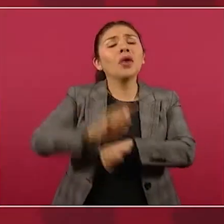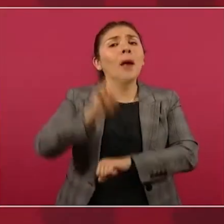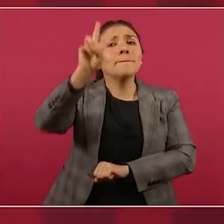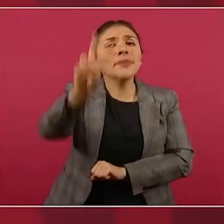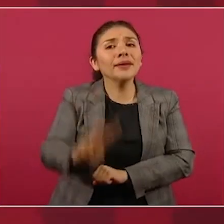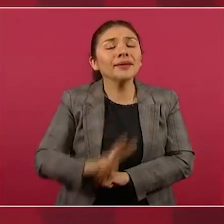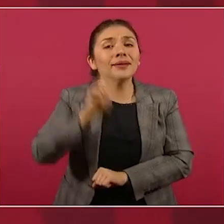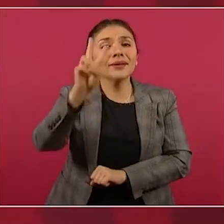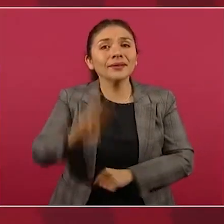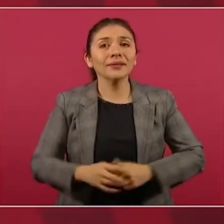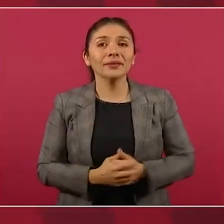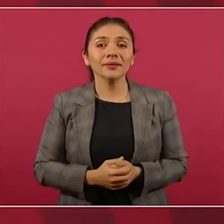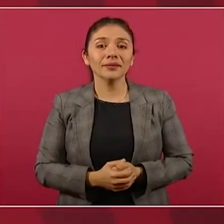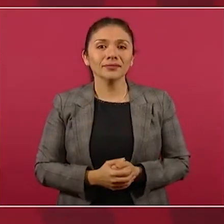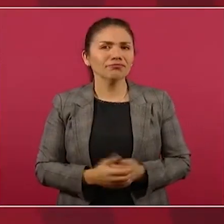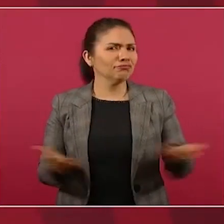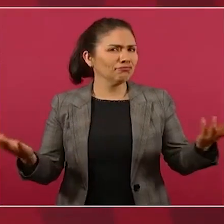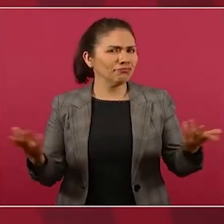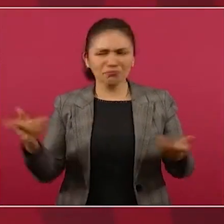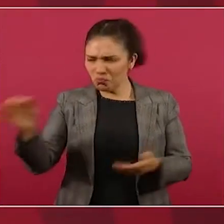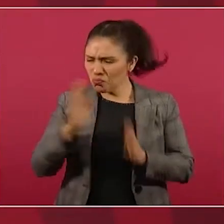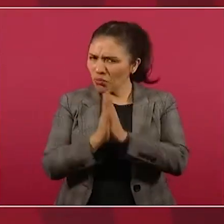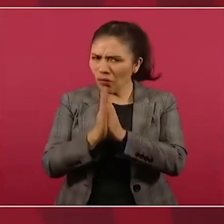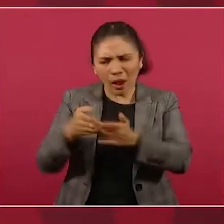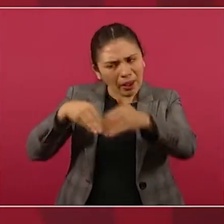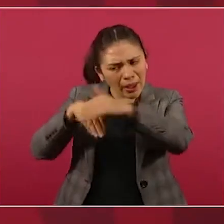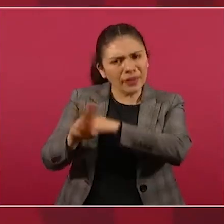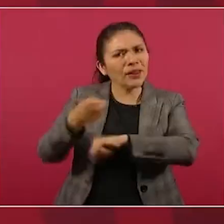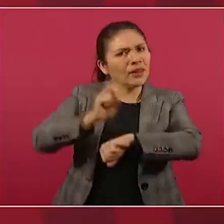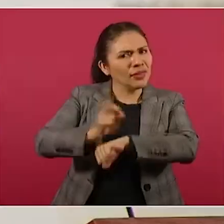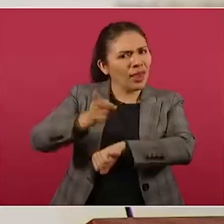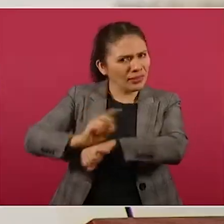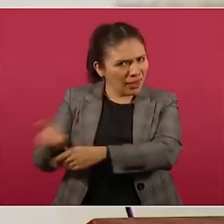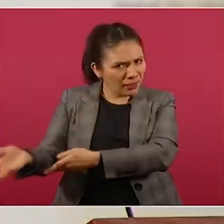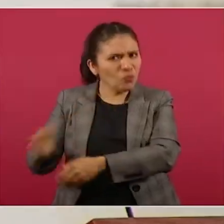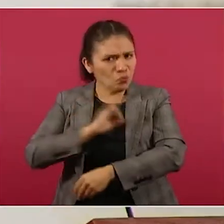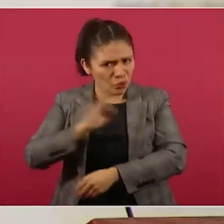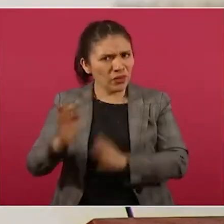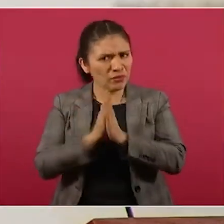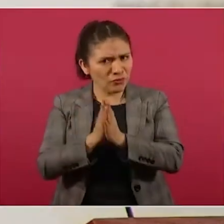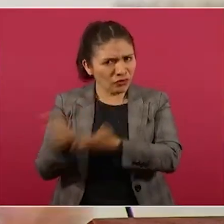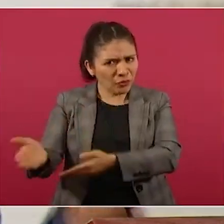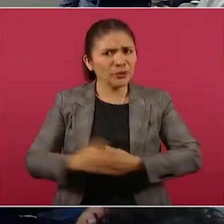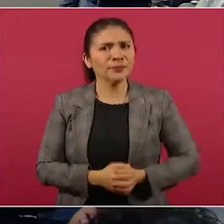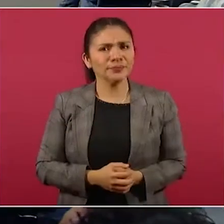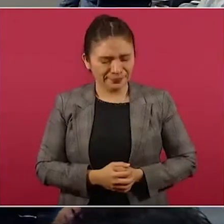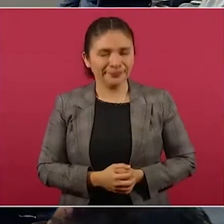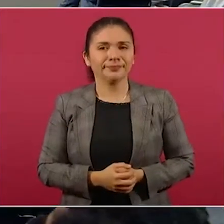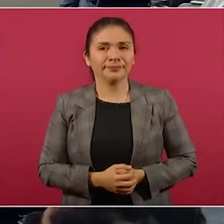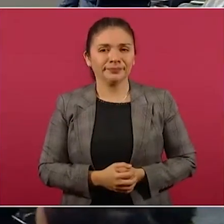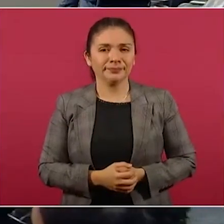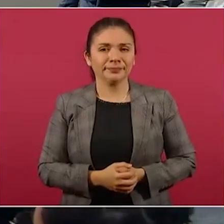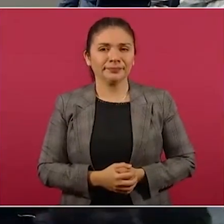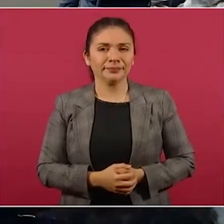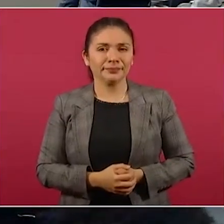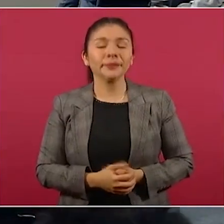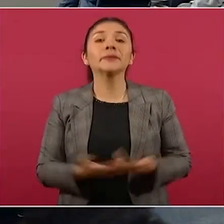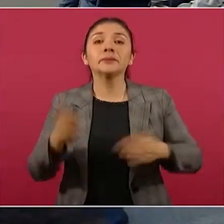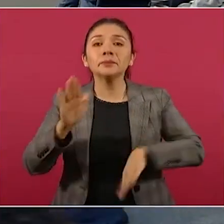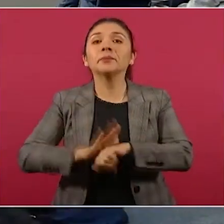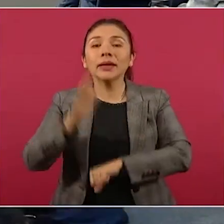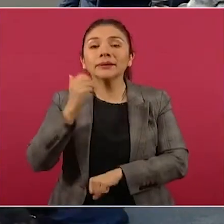no. Que entre todos los días, por favor. ¿Sí se puede? ¿Sí? ¿Qué